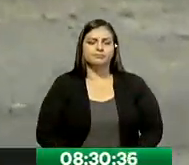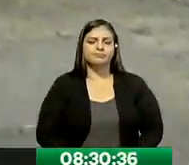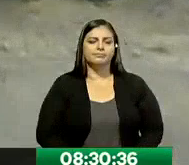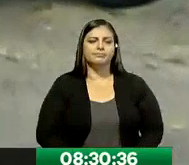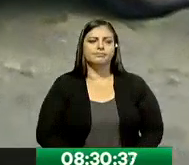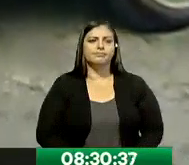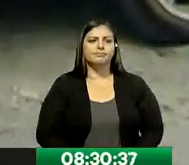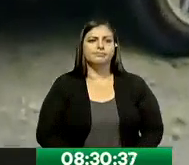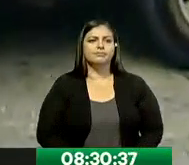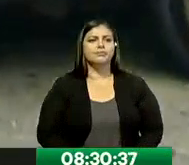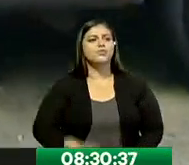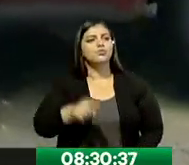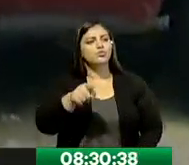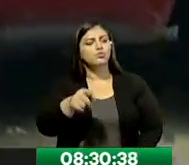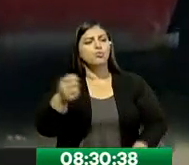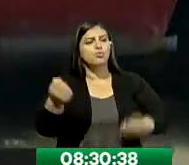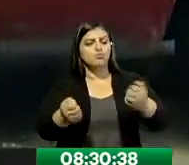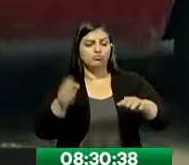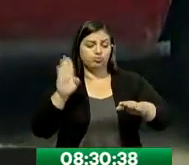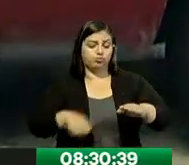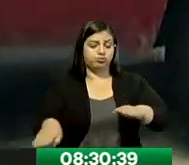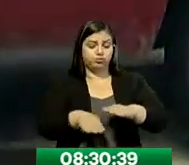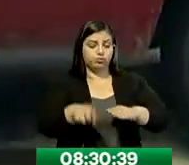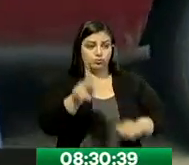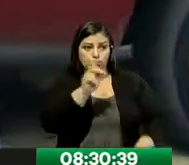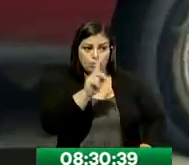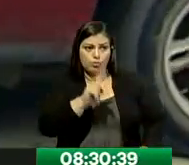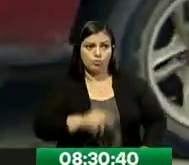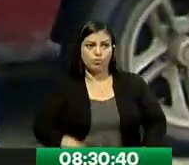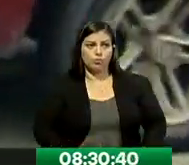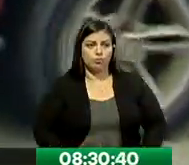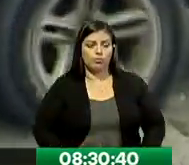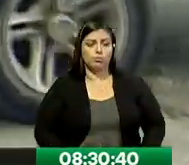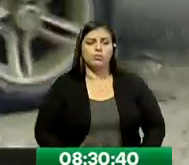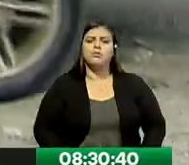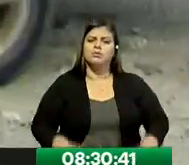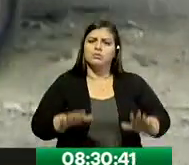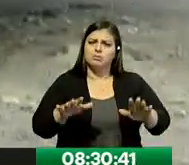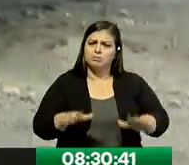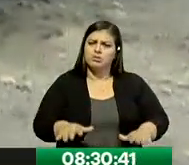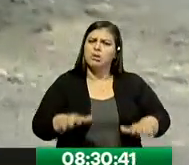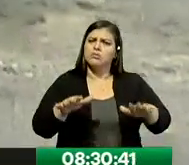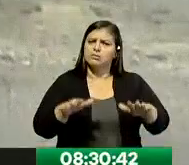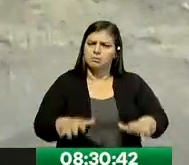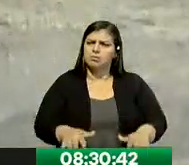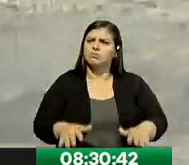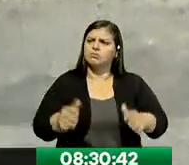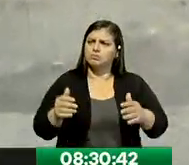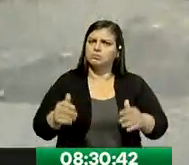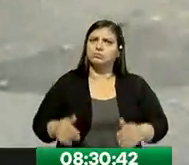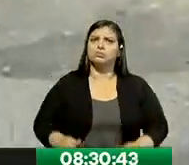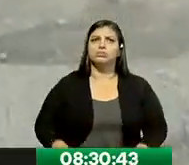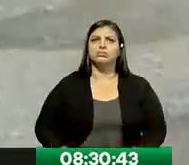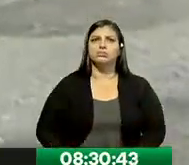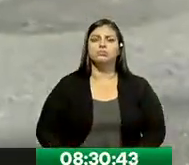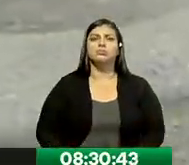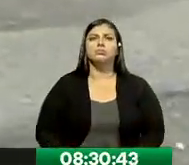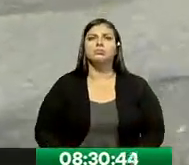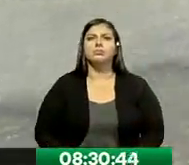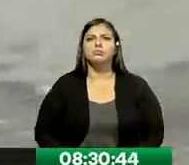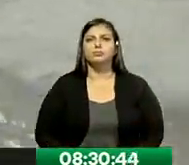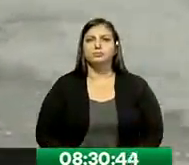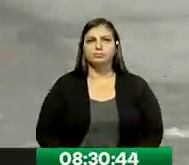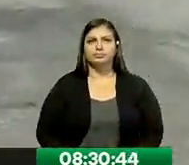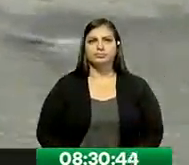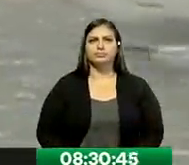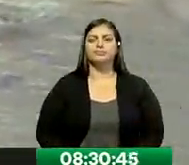tiene que bajar la velocidad. Claro, hay que bajar. Ya vaya. Bueno, aquí nos estamos dando cuenta, miren. Vienen también carros pesados,